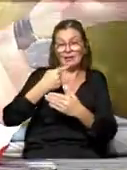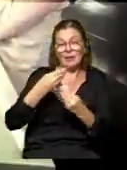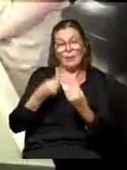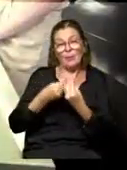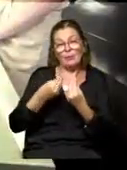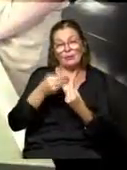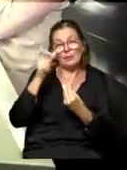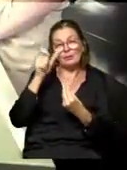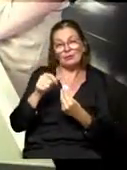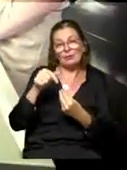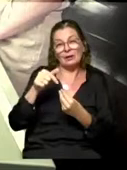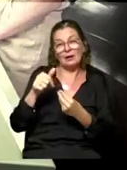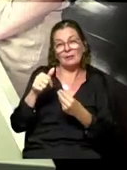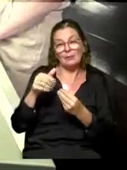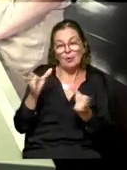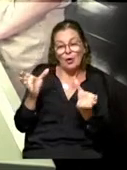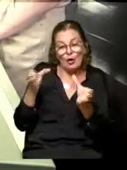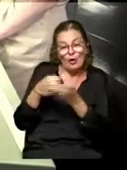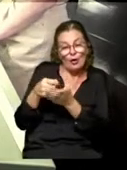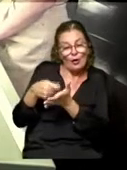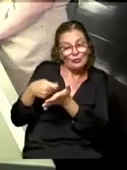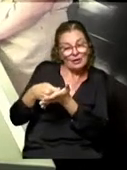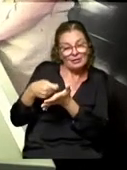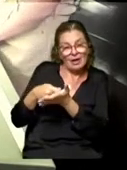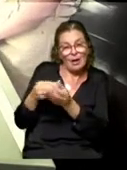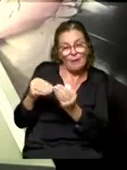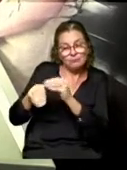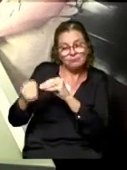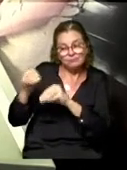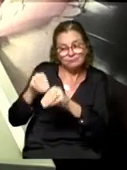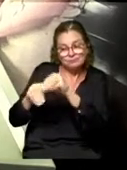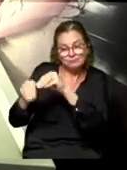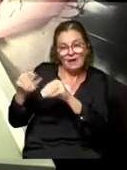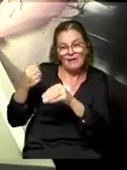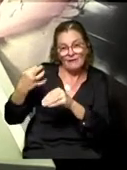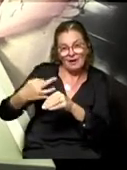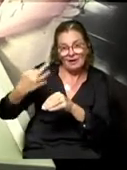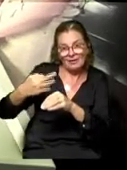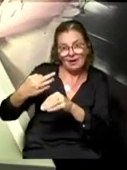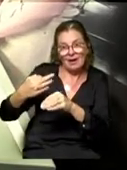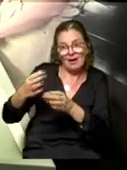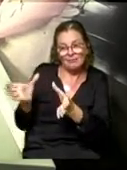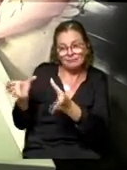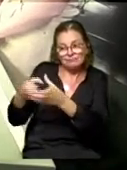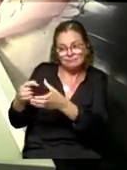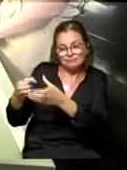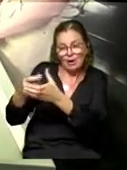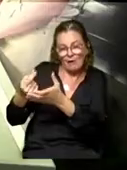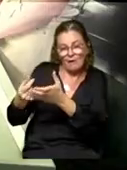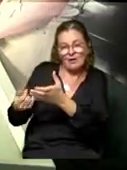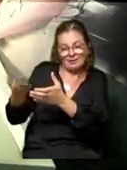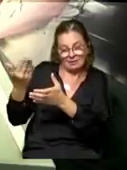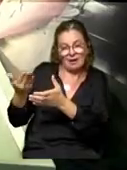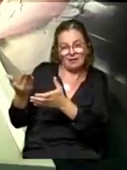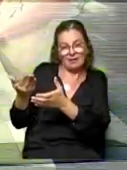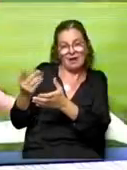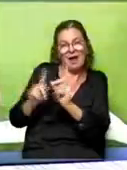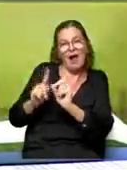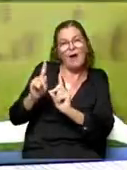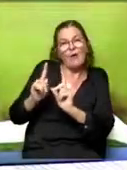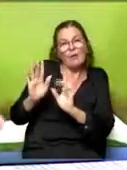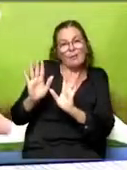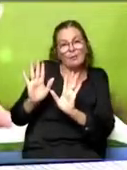gente en este país que ha concentrado de forma, de verdad, muy robusta la concentración de la riqueza. Entonces, en algún